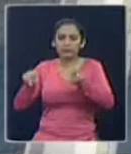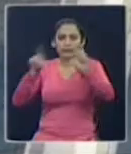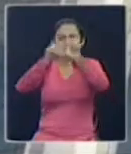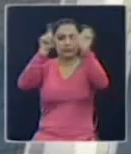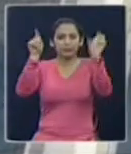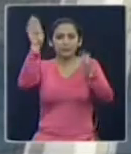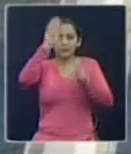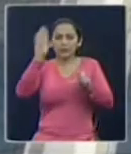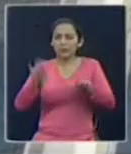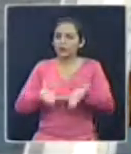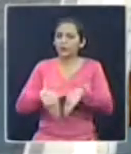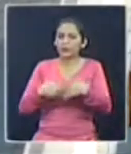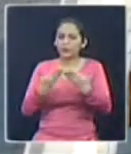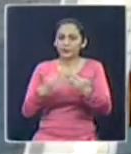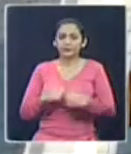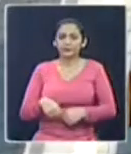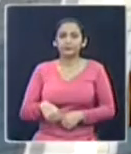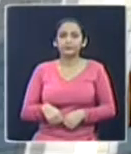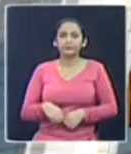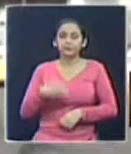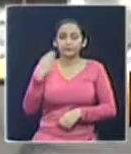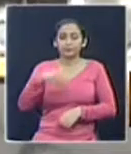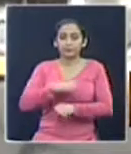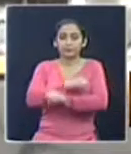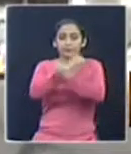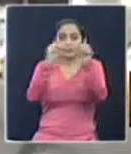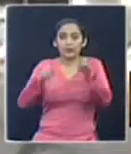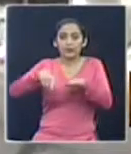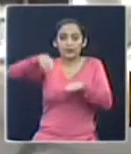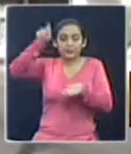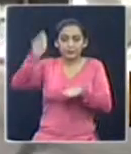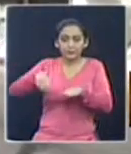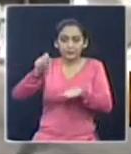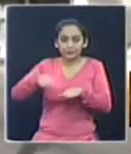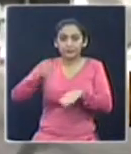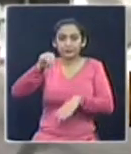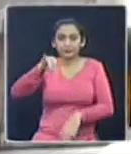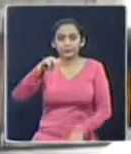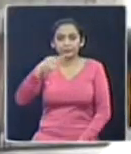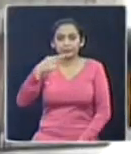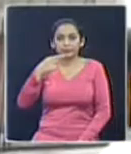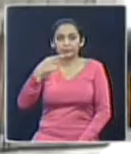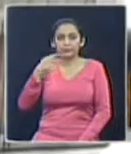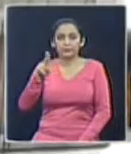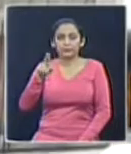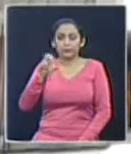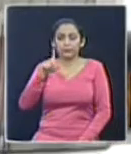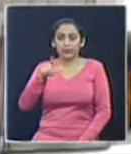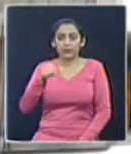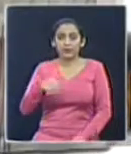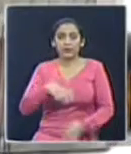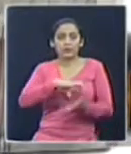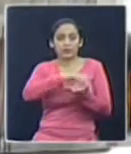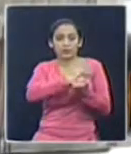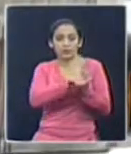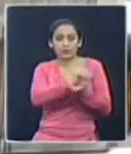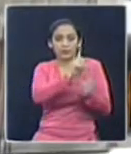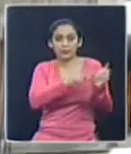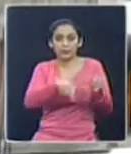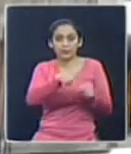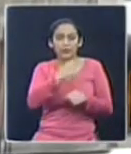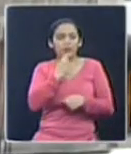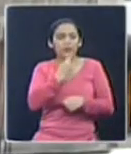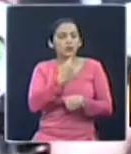En horas de la mañana de este miércoles, el juez de la Corte Nacional de Justicia, Miguel Jurado, solicitó a la Asamblea Nacional